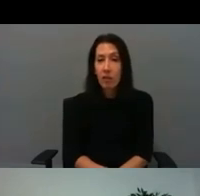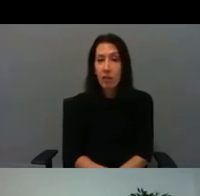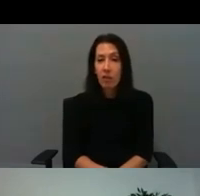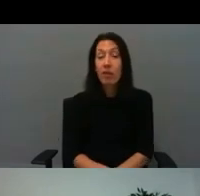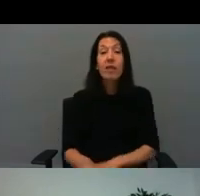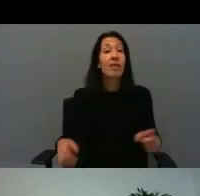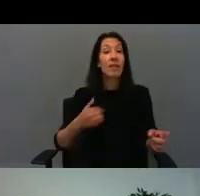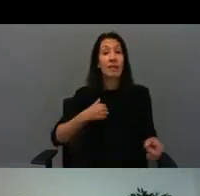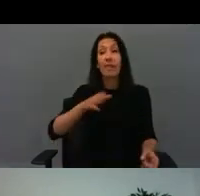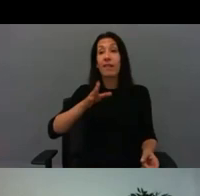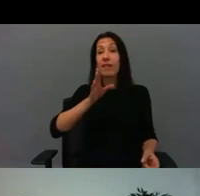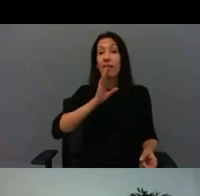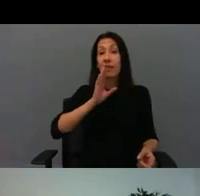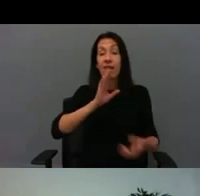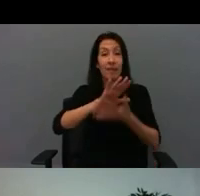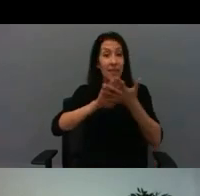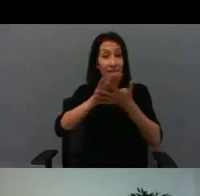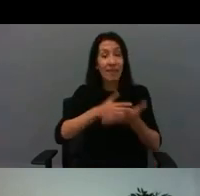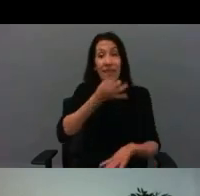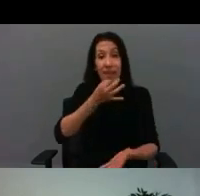acuerdo con Silvia.